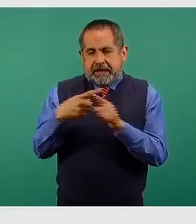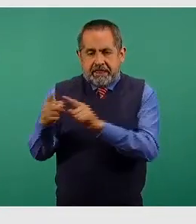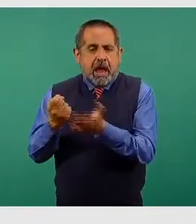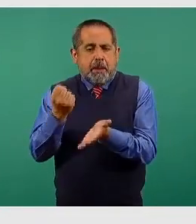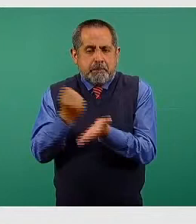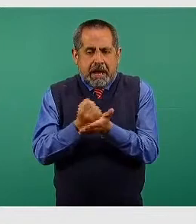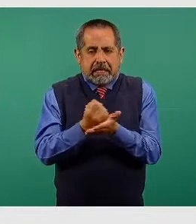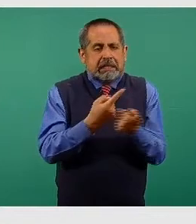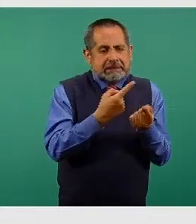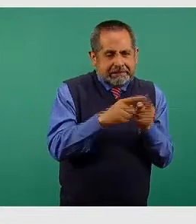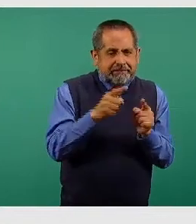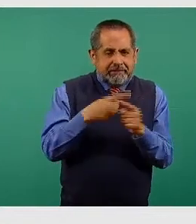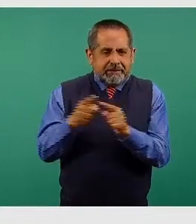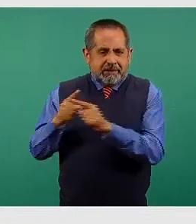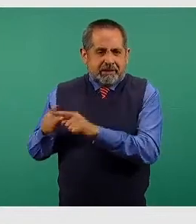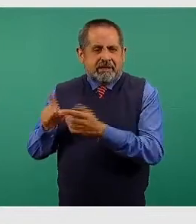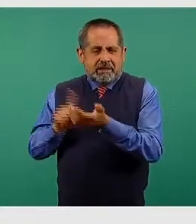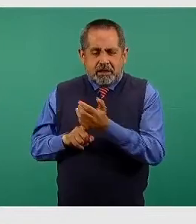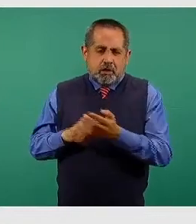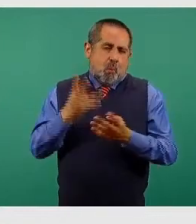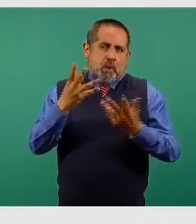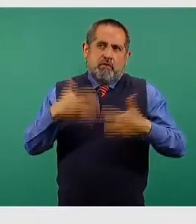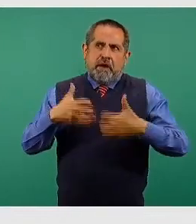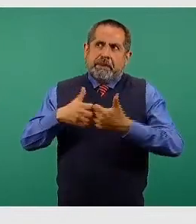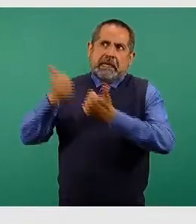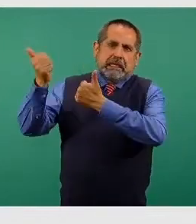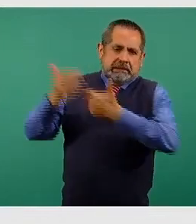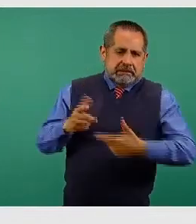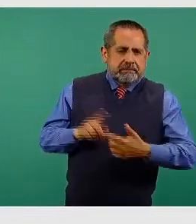marcas provenientes solamente de 4 fabricantes.